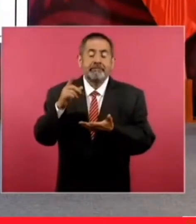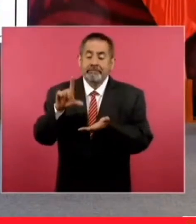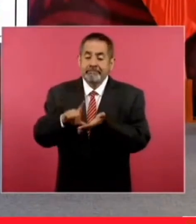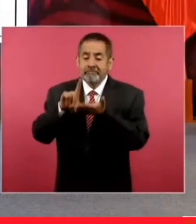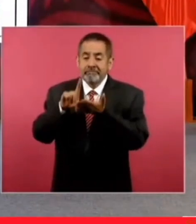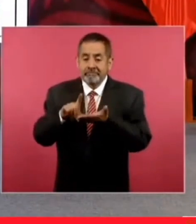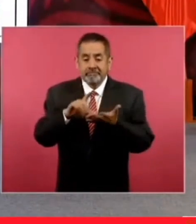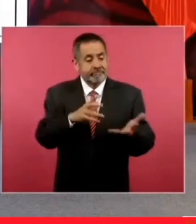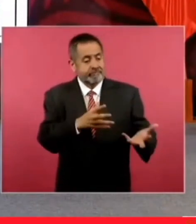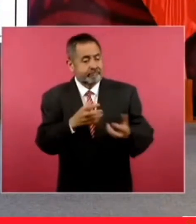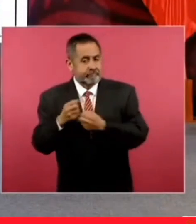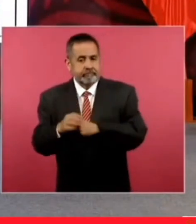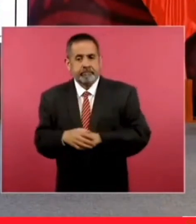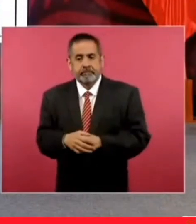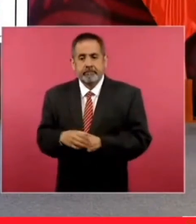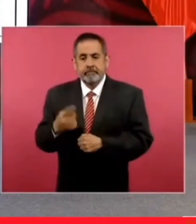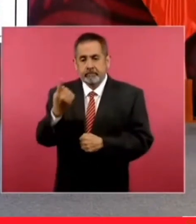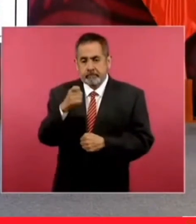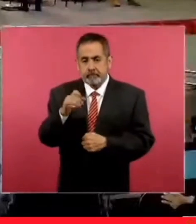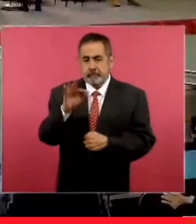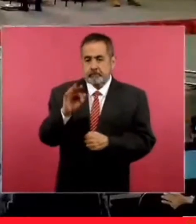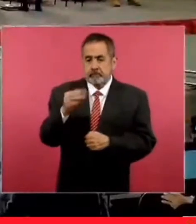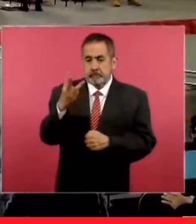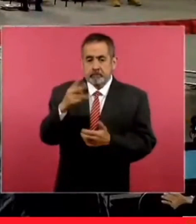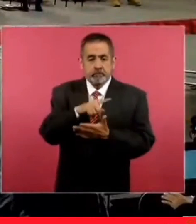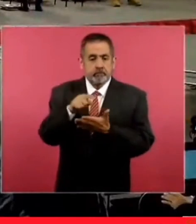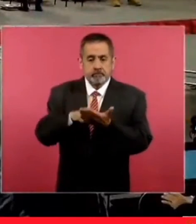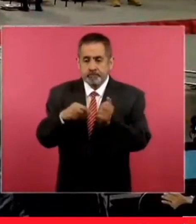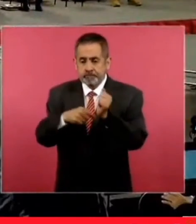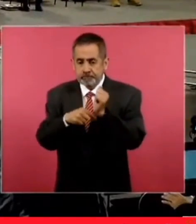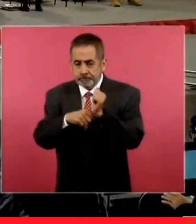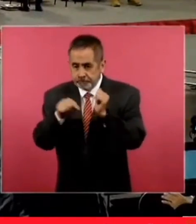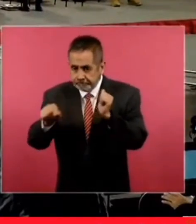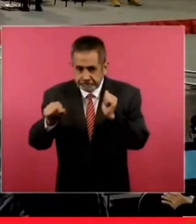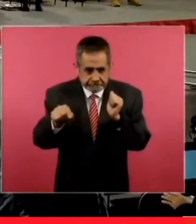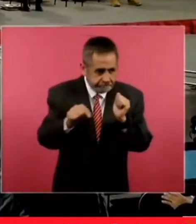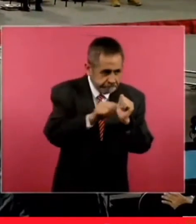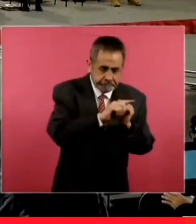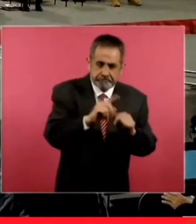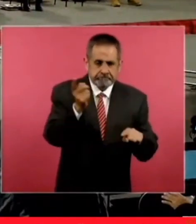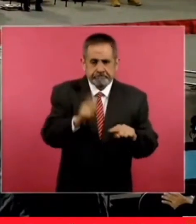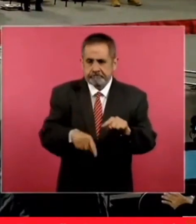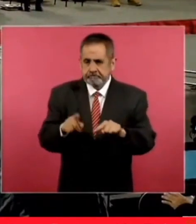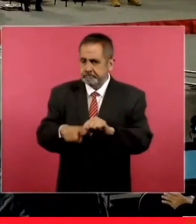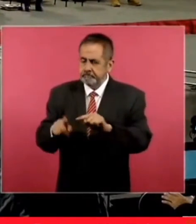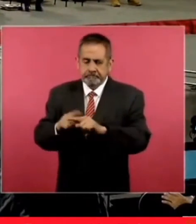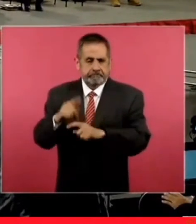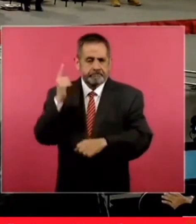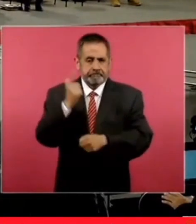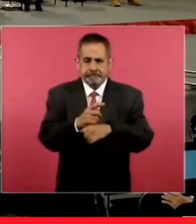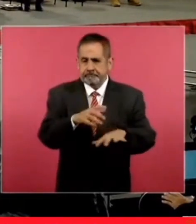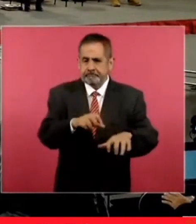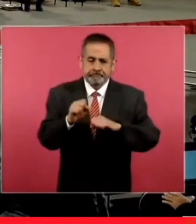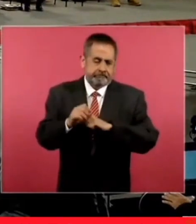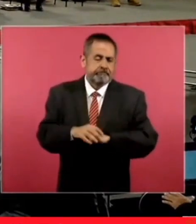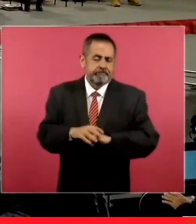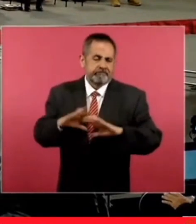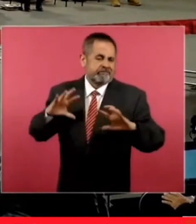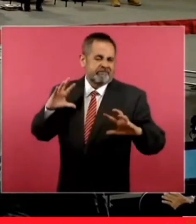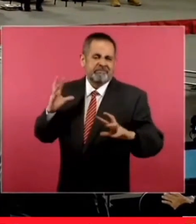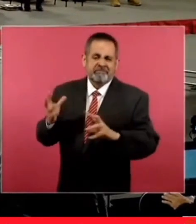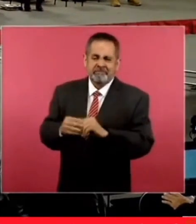administración ciento cuarenta y tres tomas clandestinas llevamos un total de veintisiete mil ochocientos treinta y seis